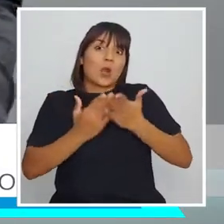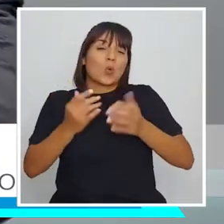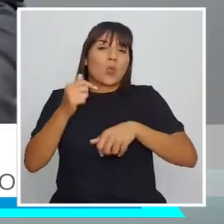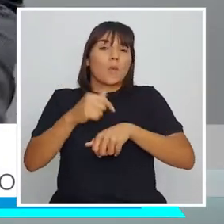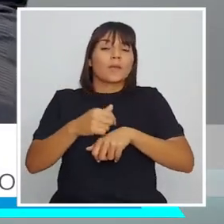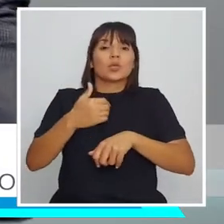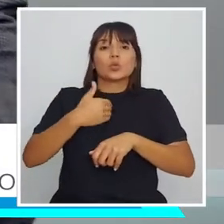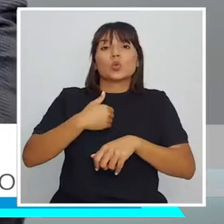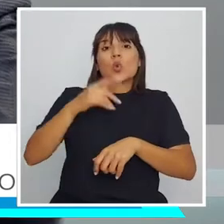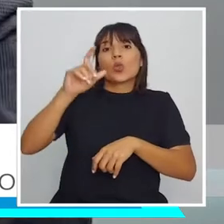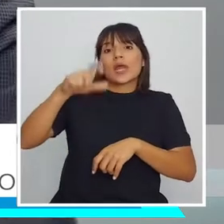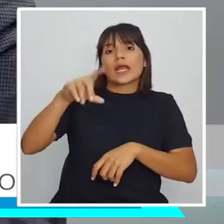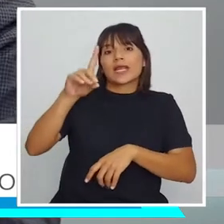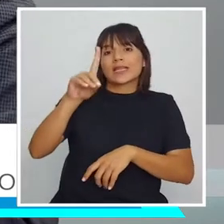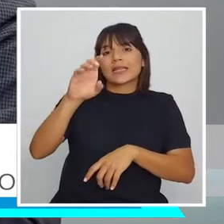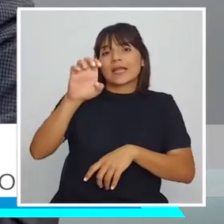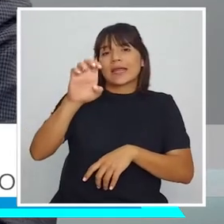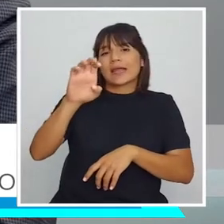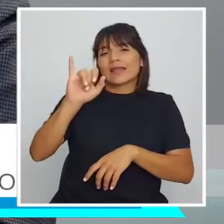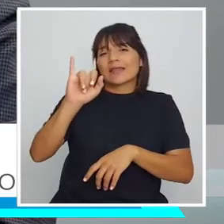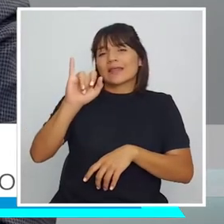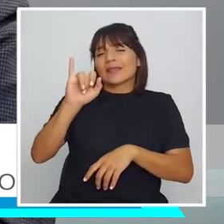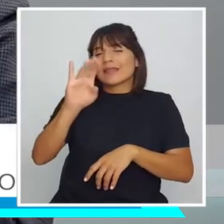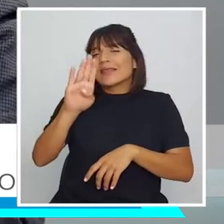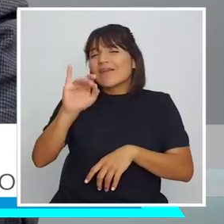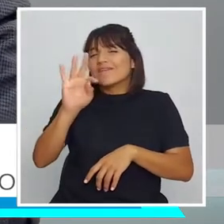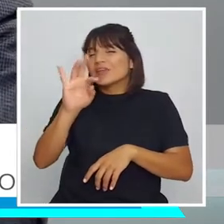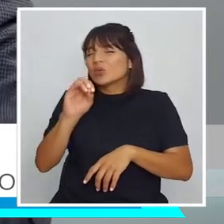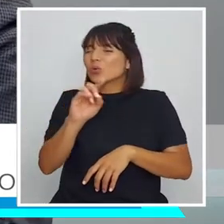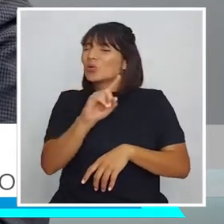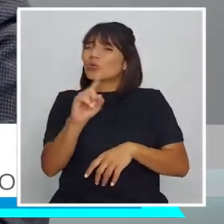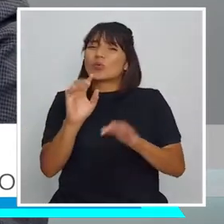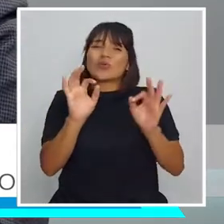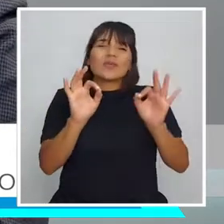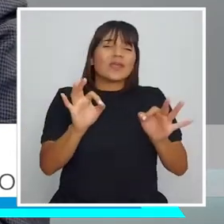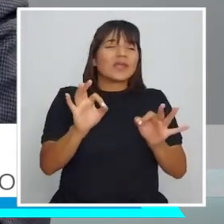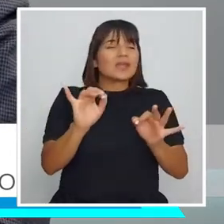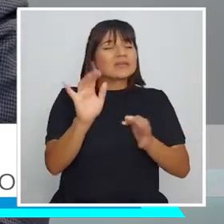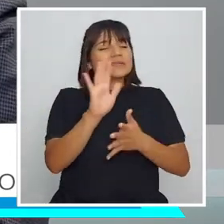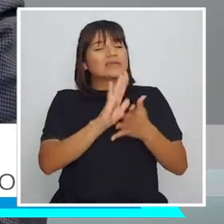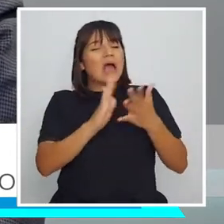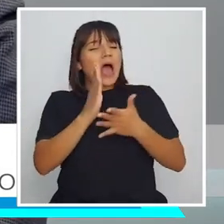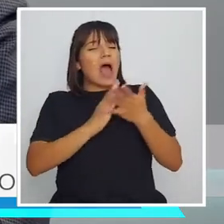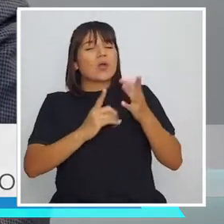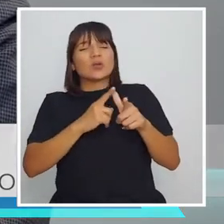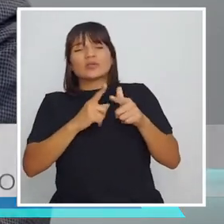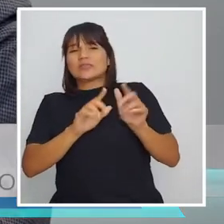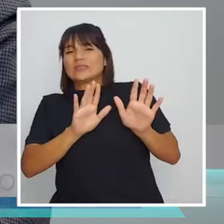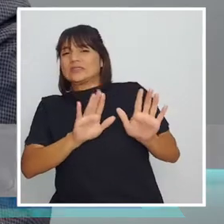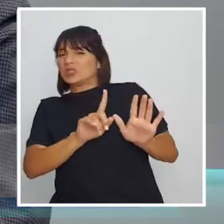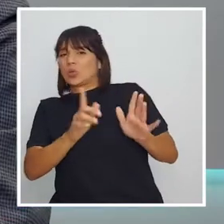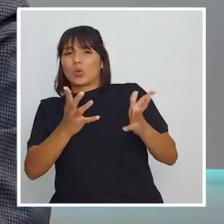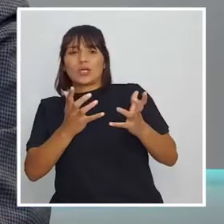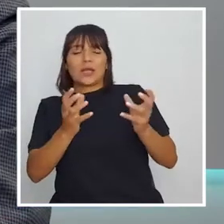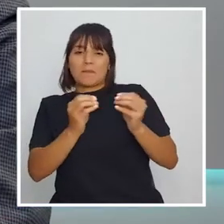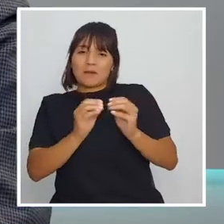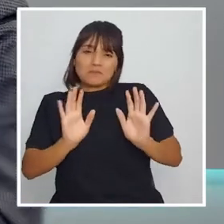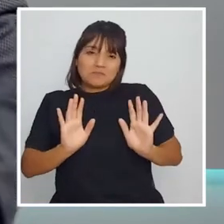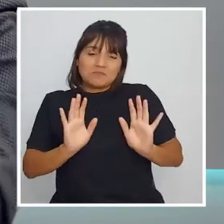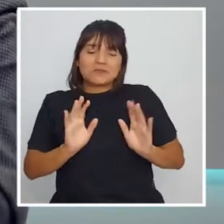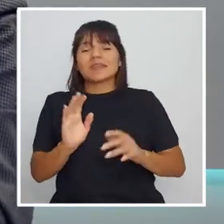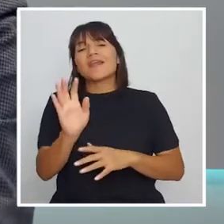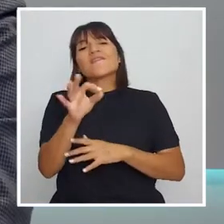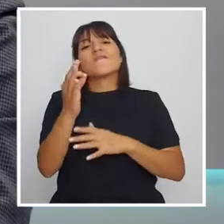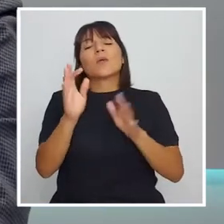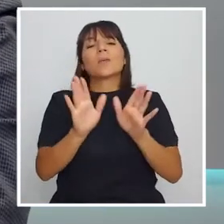no me fue bien y se me enredó algo y entonces ya yo quedo como curado. En general, uno hoy